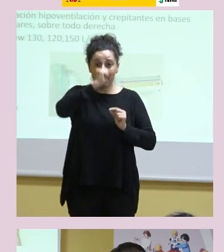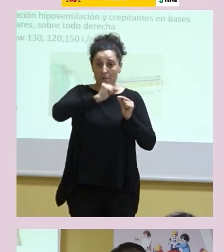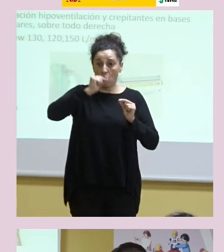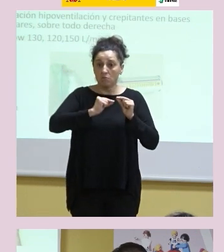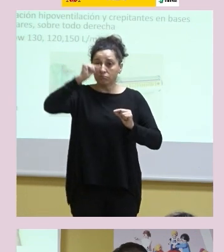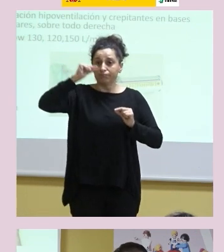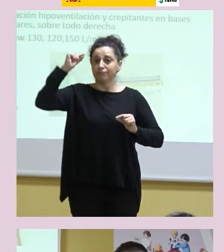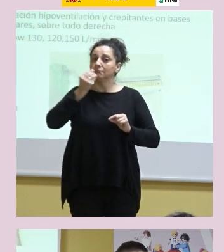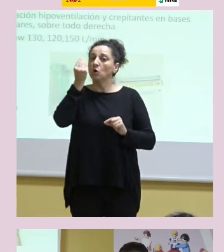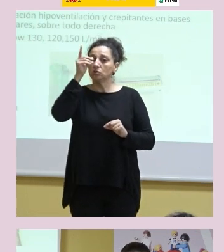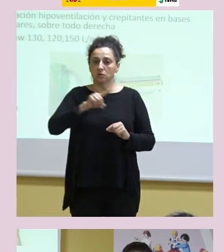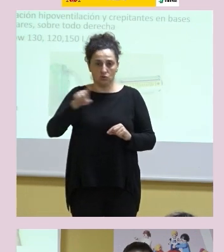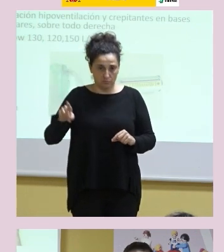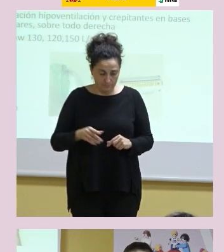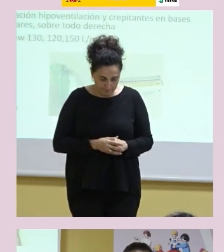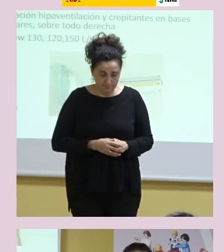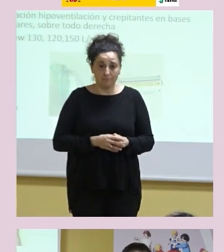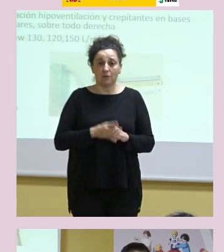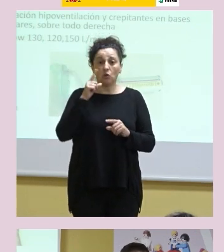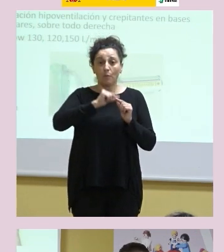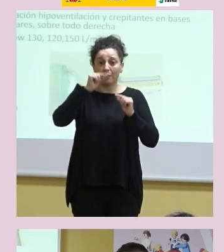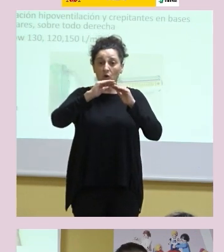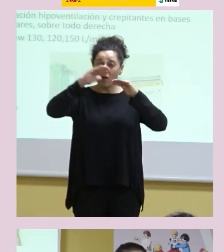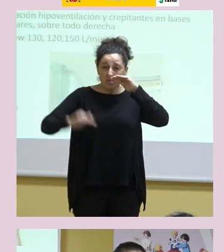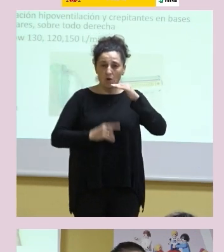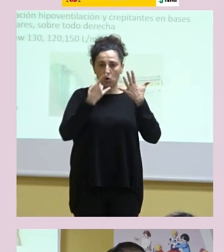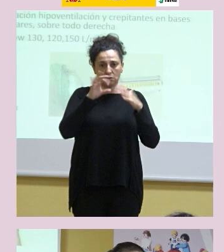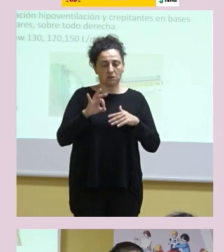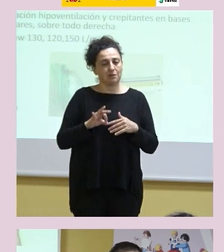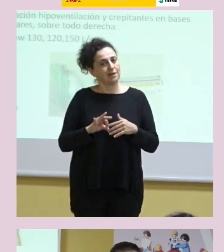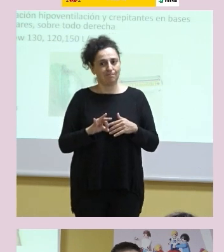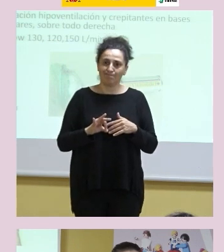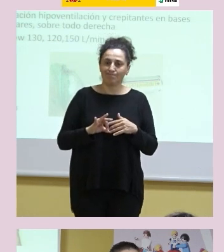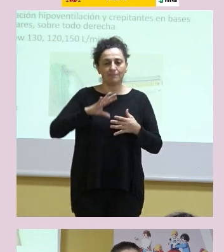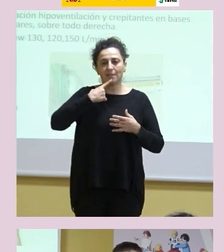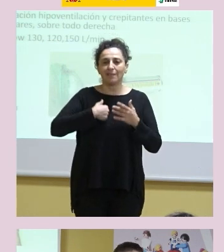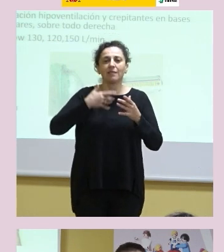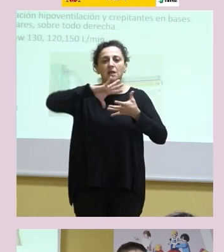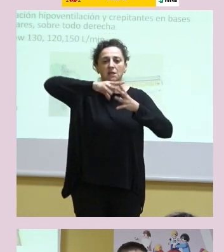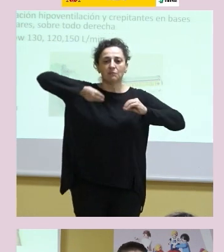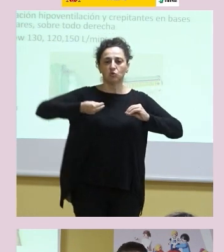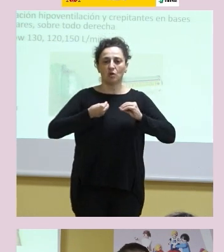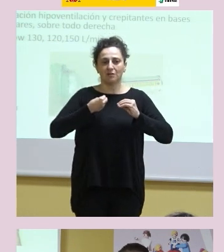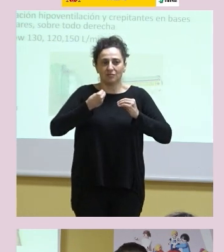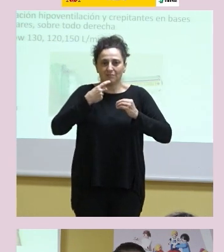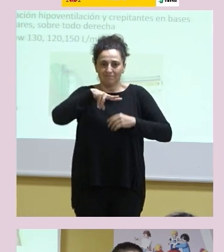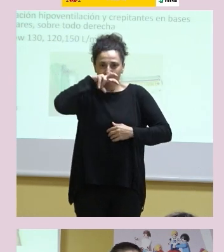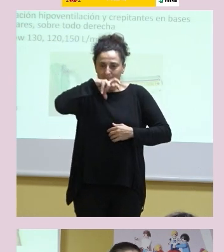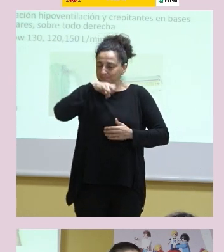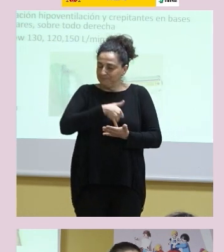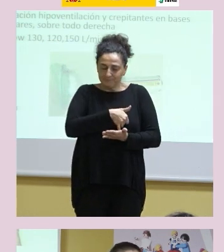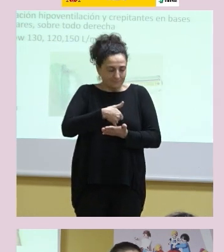no. Cuando el pico flujo tos es por debajo de 60 ya me indica que la musculatura respiratoria es muy